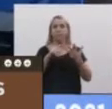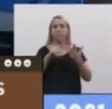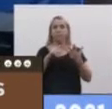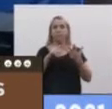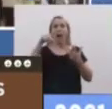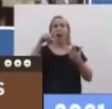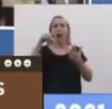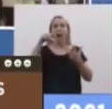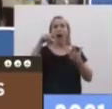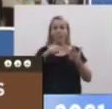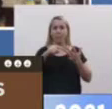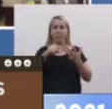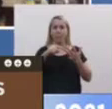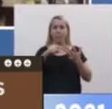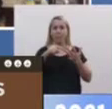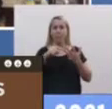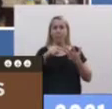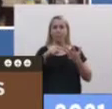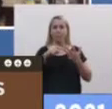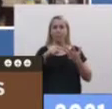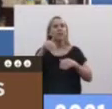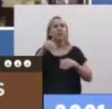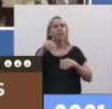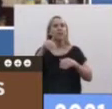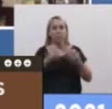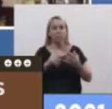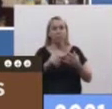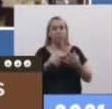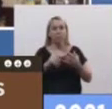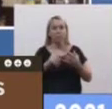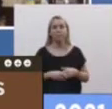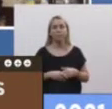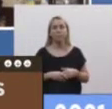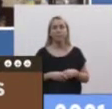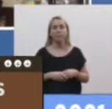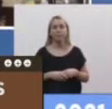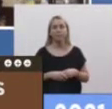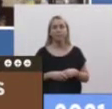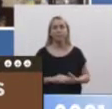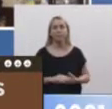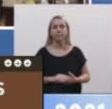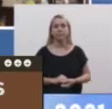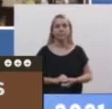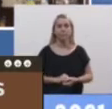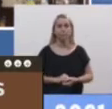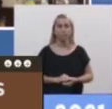pandemia. Es decir, ellos para 2021 quitan el IFE y el ATP, por ejemplo, pero suben otras cosas. Entonces,